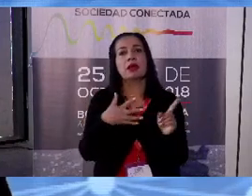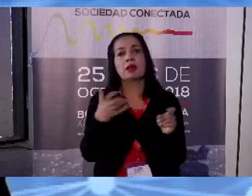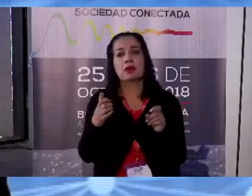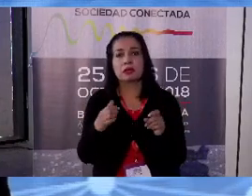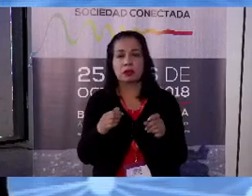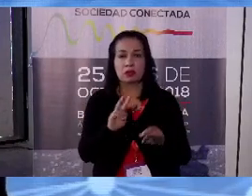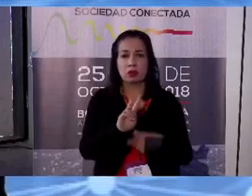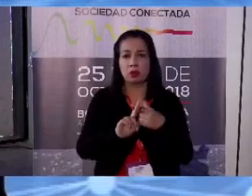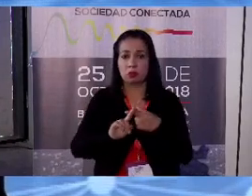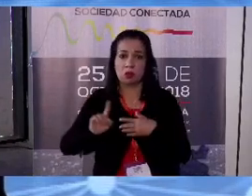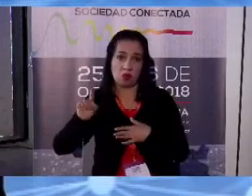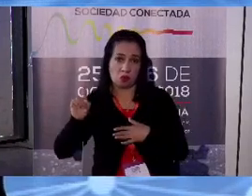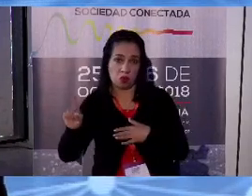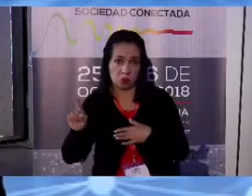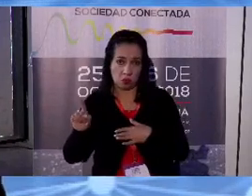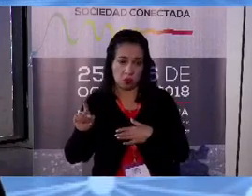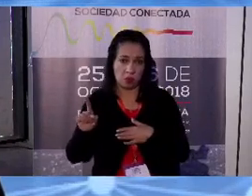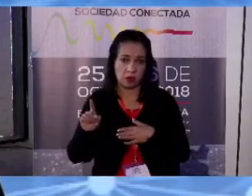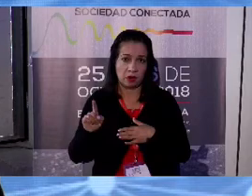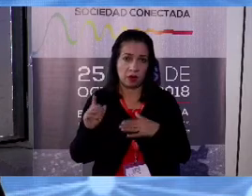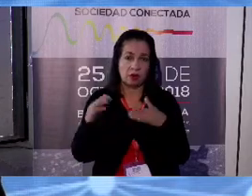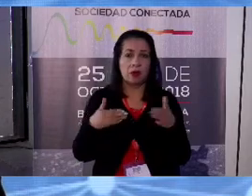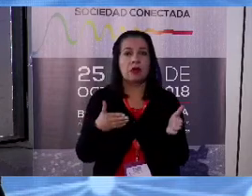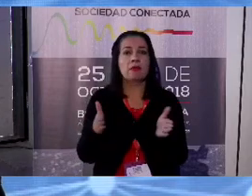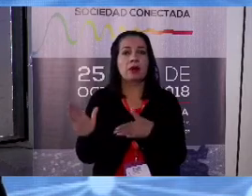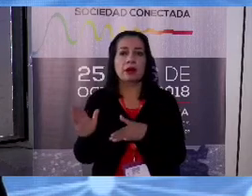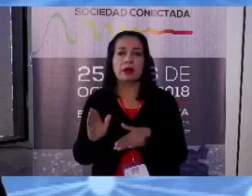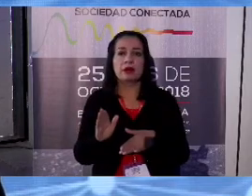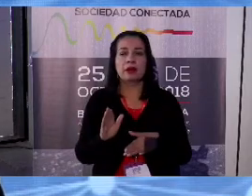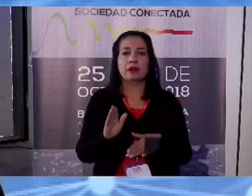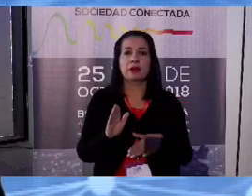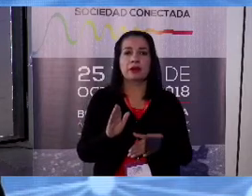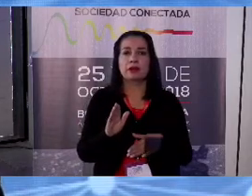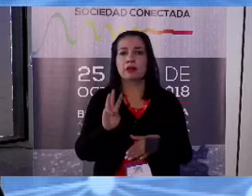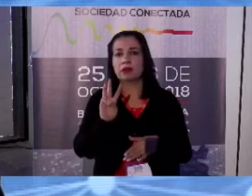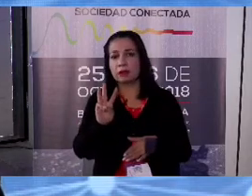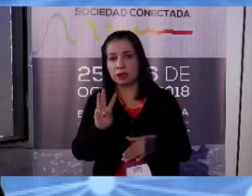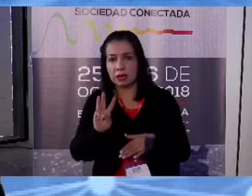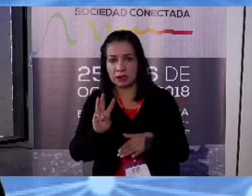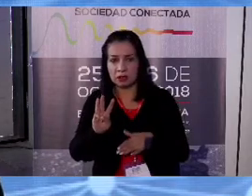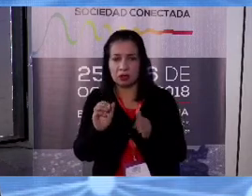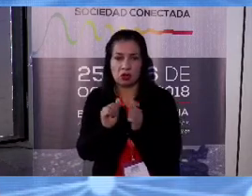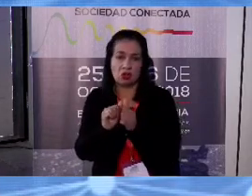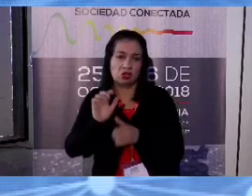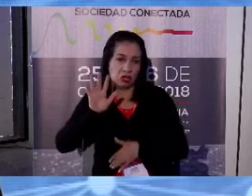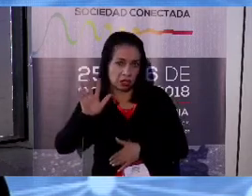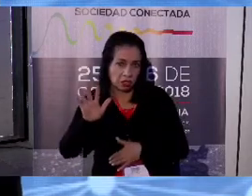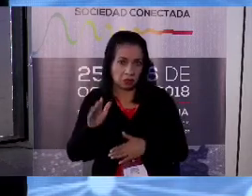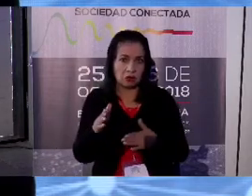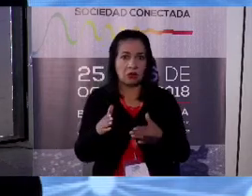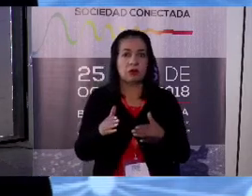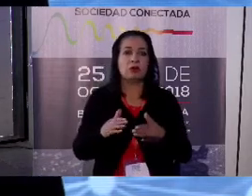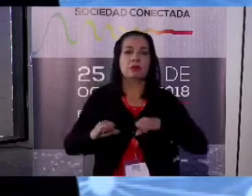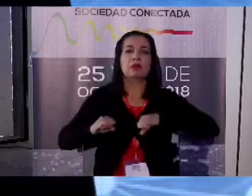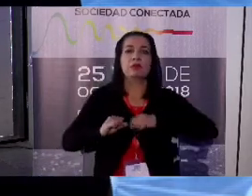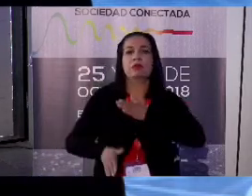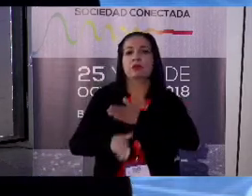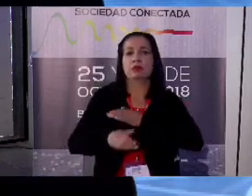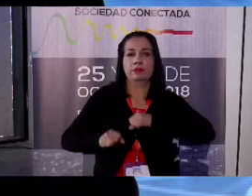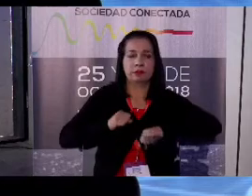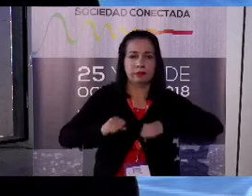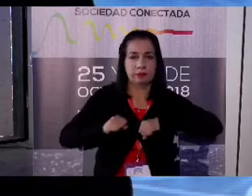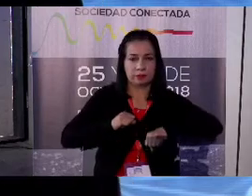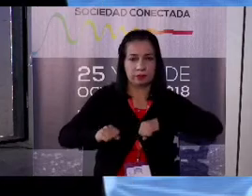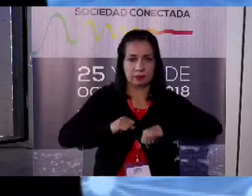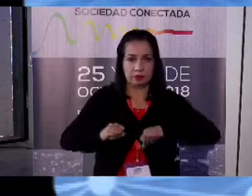tenemos a doble tenemos planes en 2,5 en 3 con5 y estamos activos en